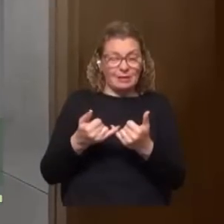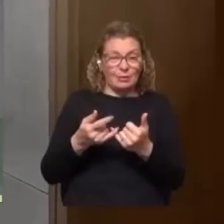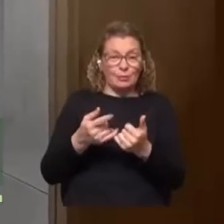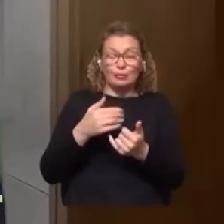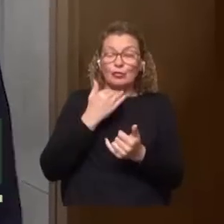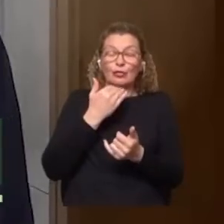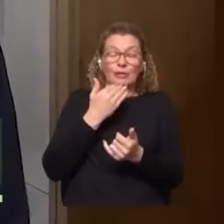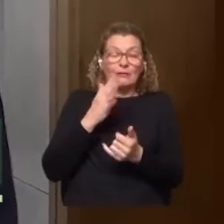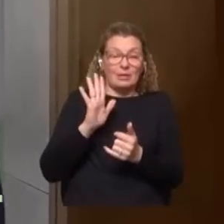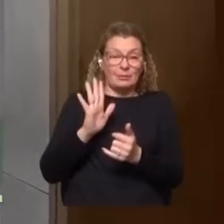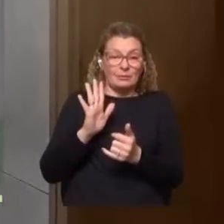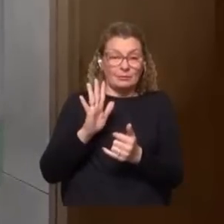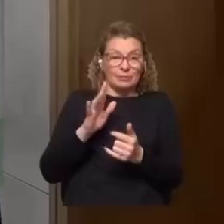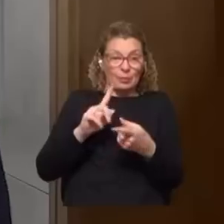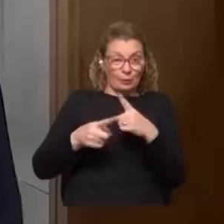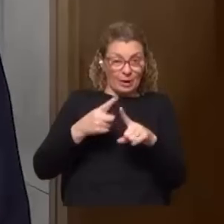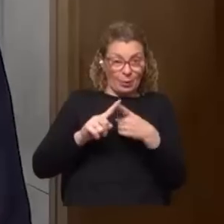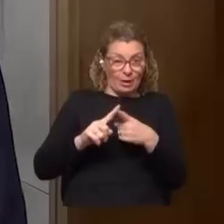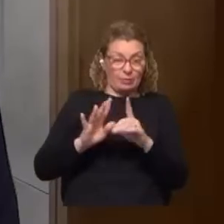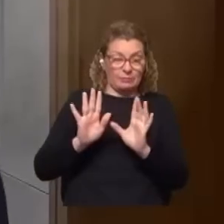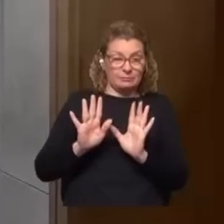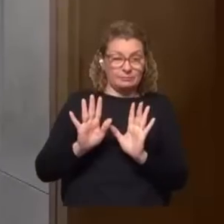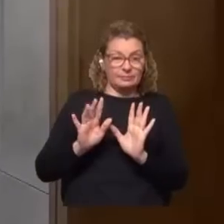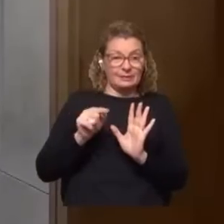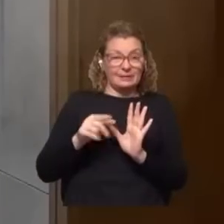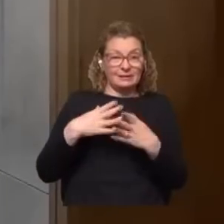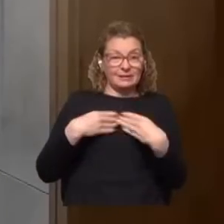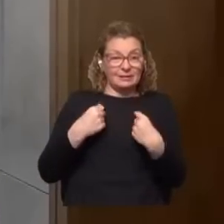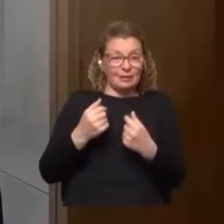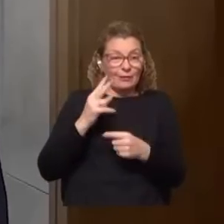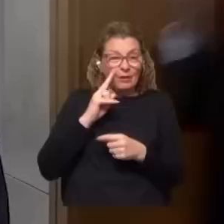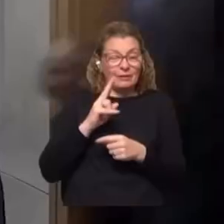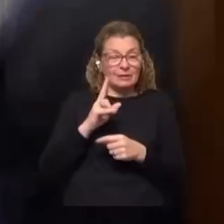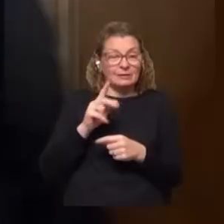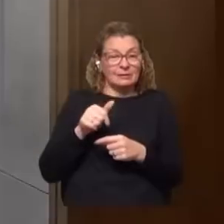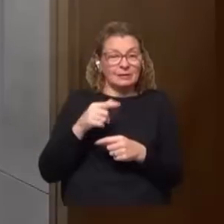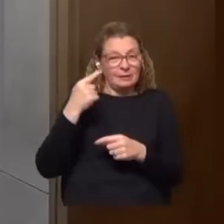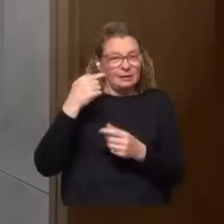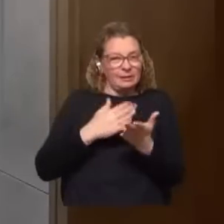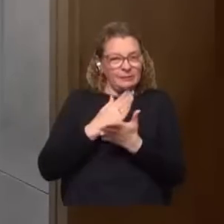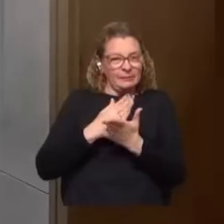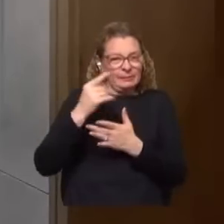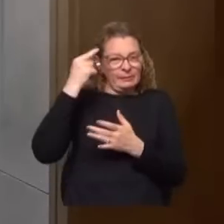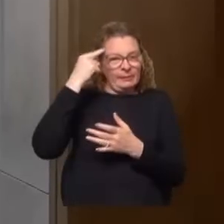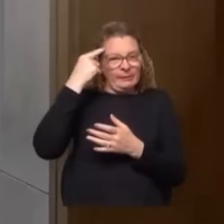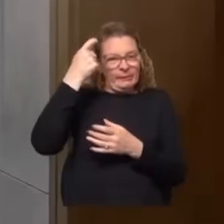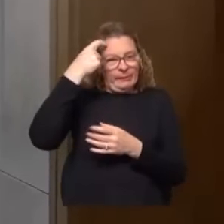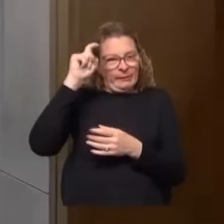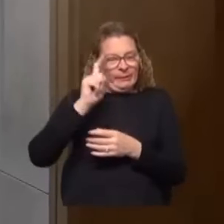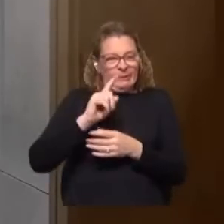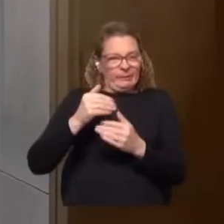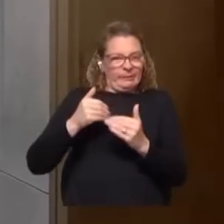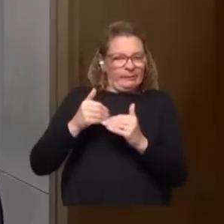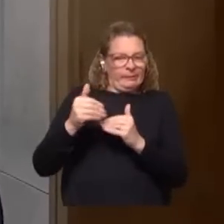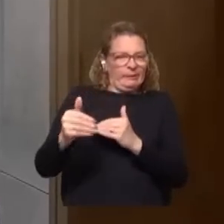estamos en conocimiento Todavía de que exista un acuerdo y en ese sentido vamos a definir siempre pensando la idea nuestra no es